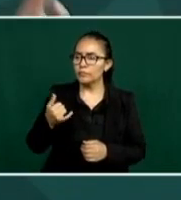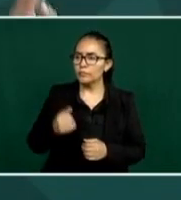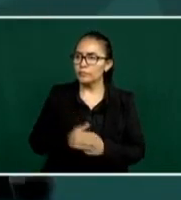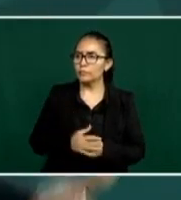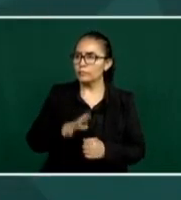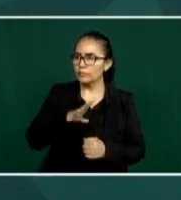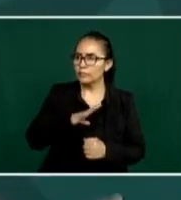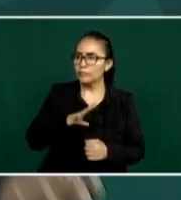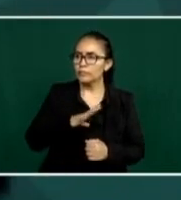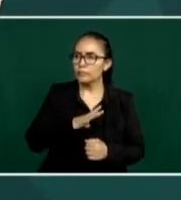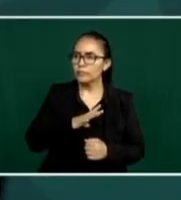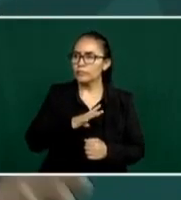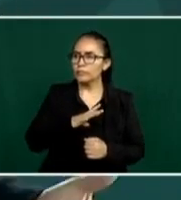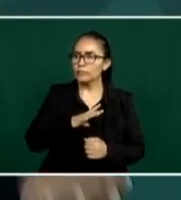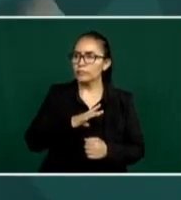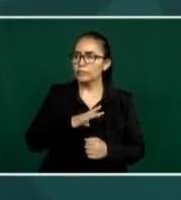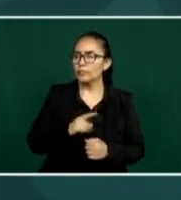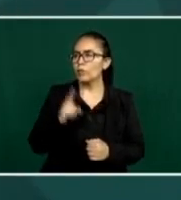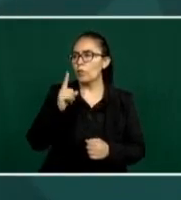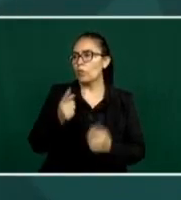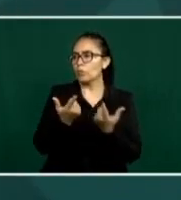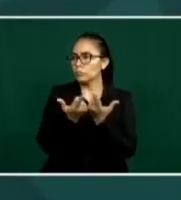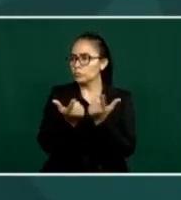existe como un club